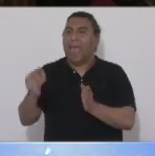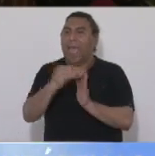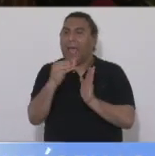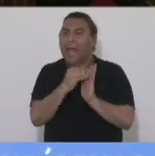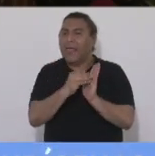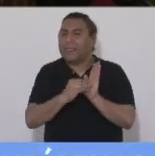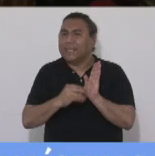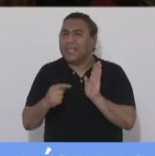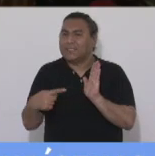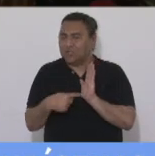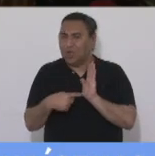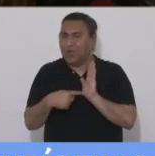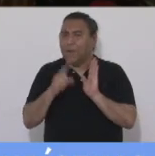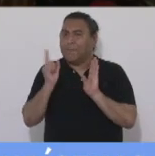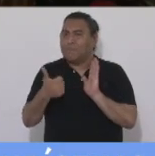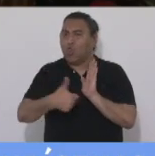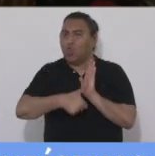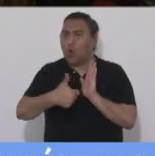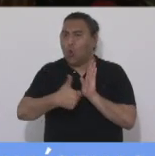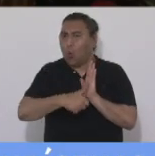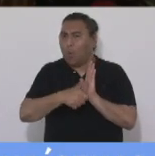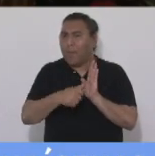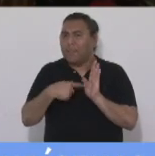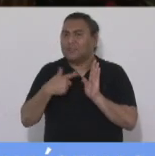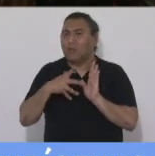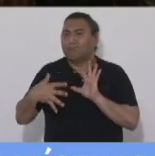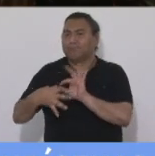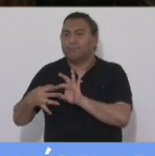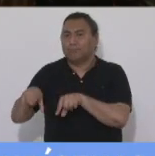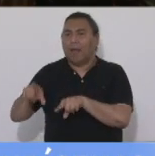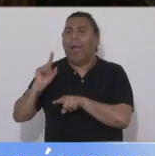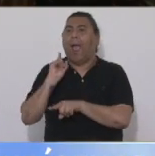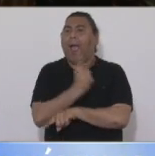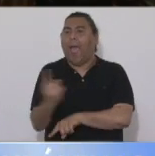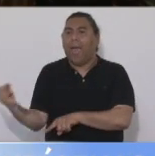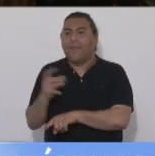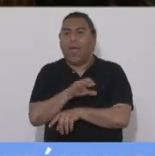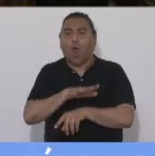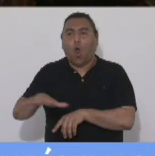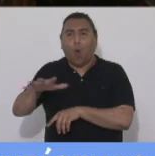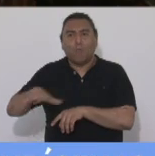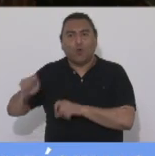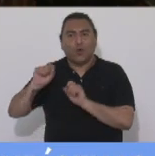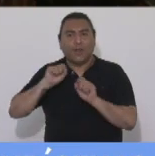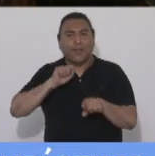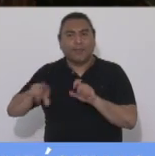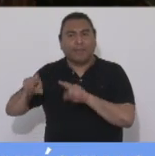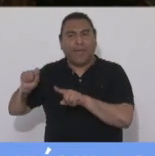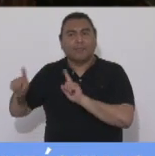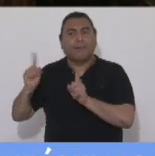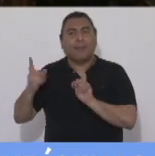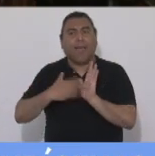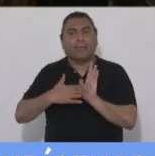de la documentación correspondiente a cada una de estas comunidades, sus antecedentes,